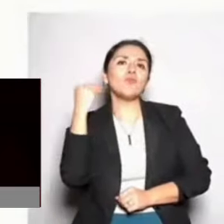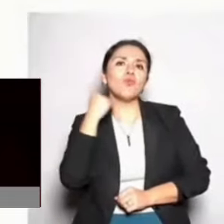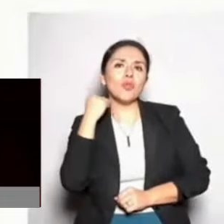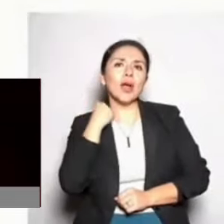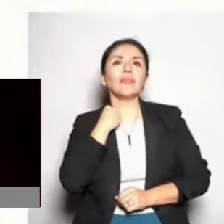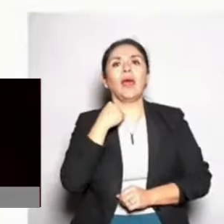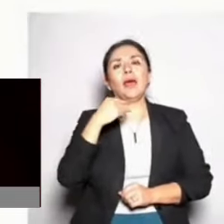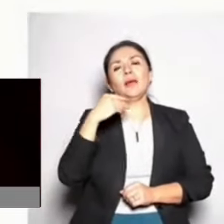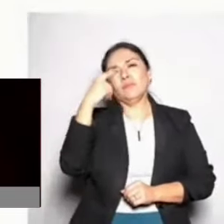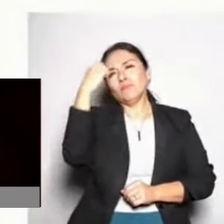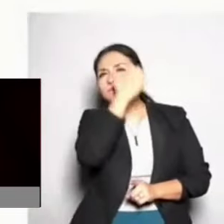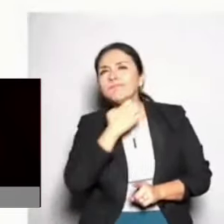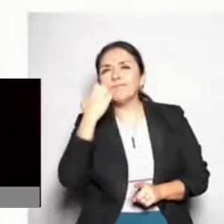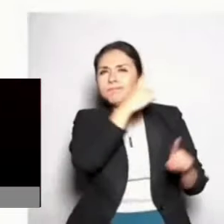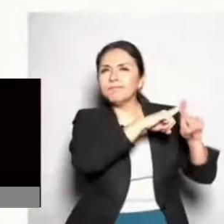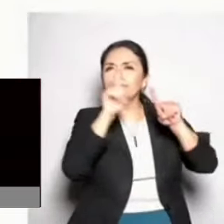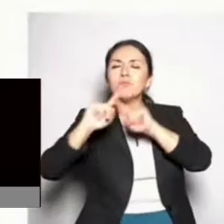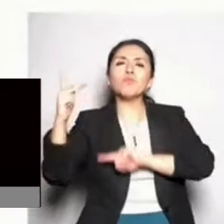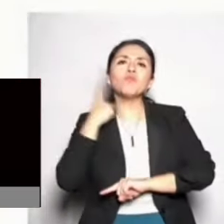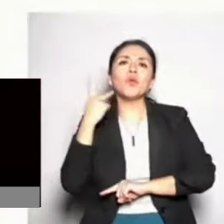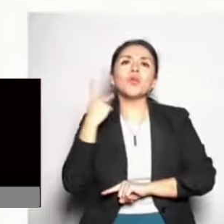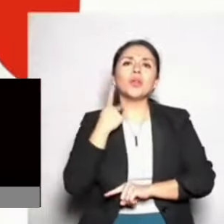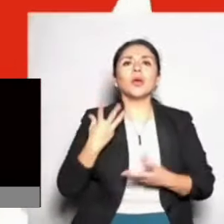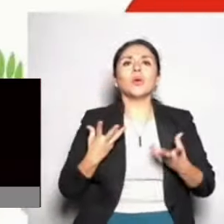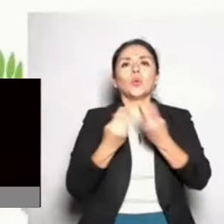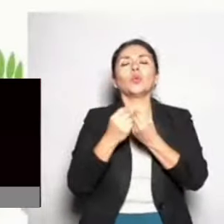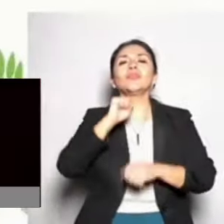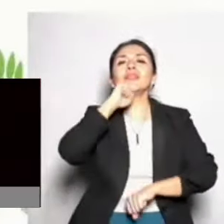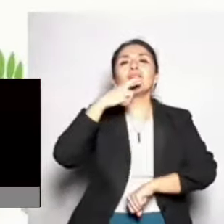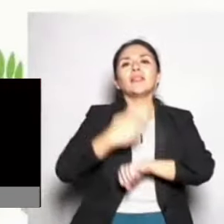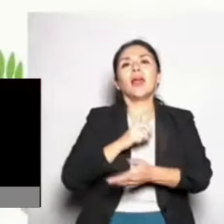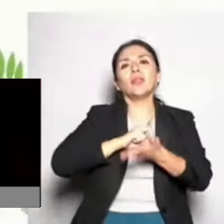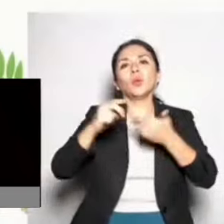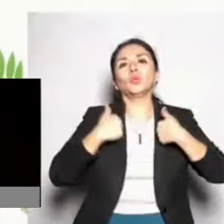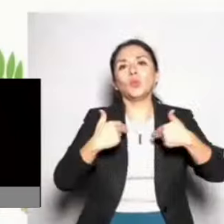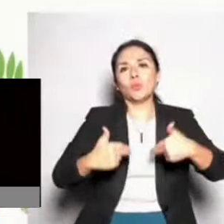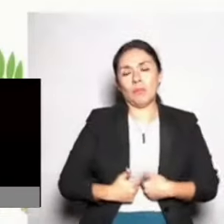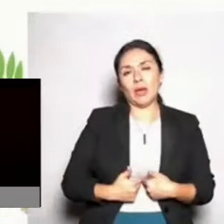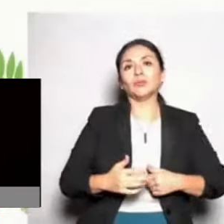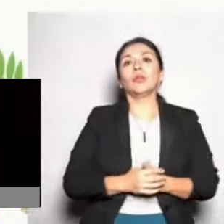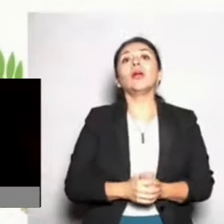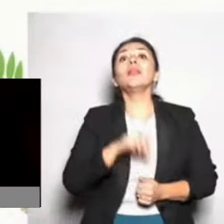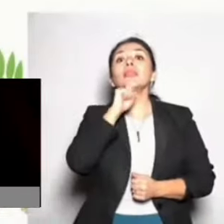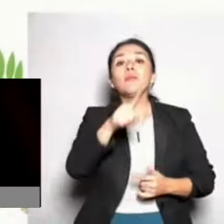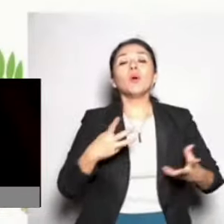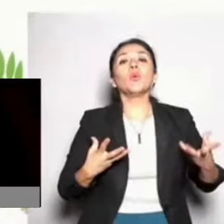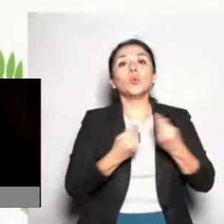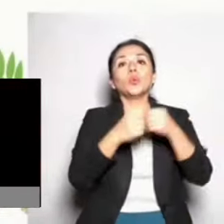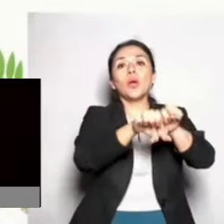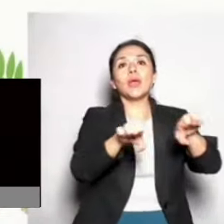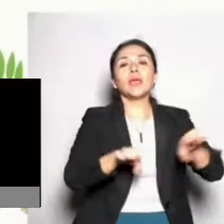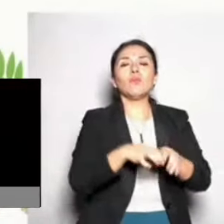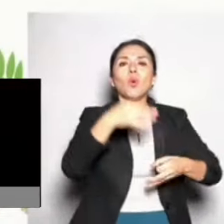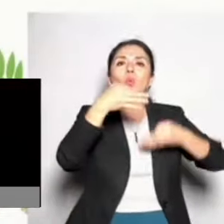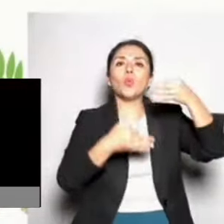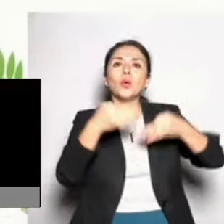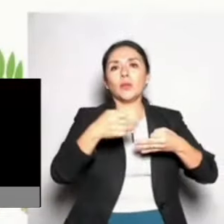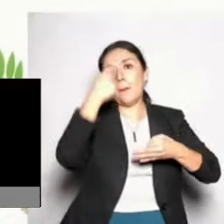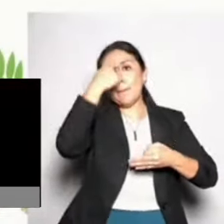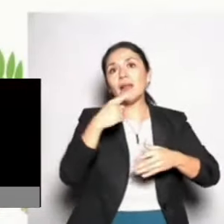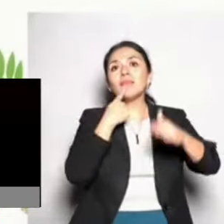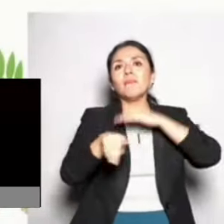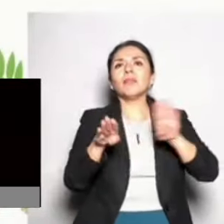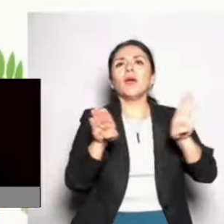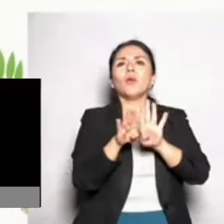estado con Estados incluso eh no vecinos sino un poco más lejanos pero que aportan servicios ambientales fundamentales para que esta